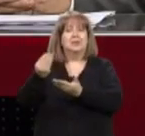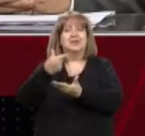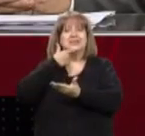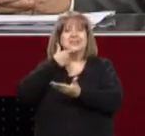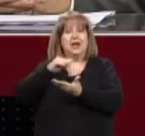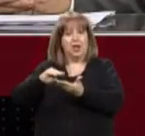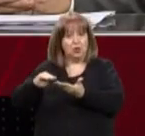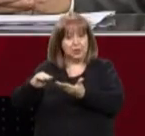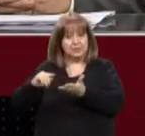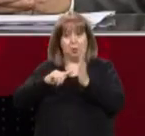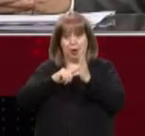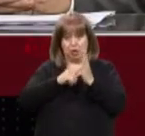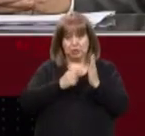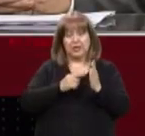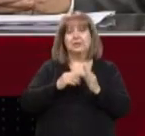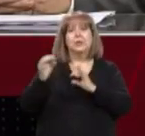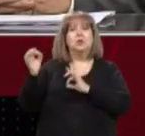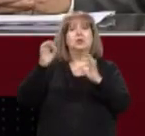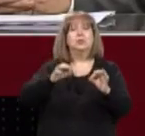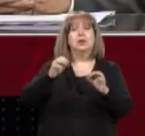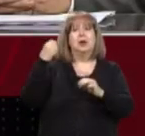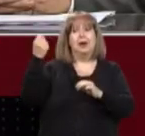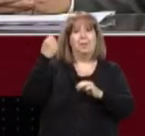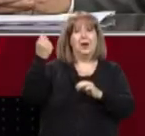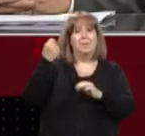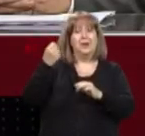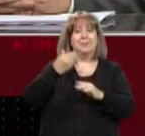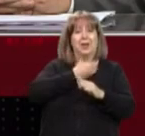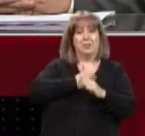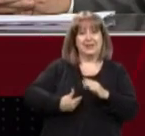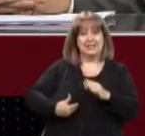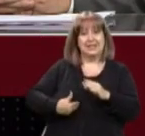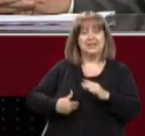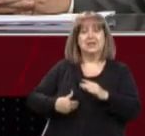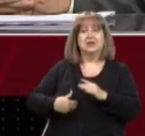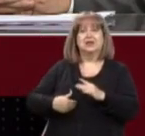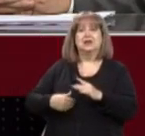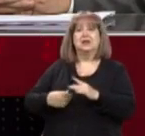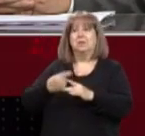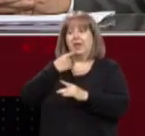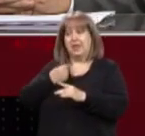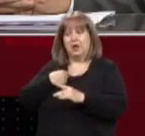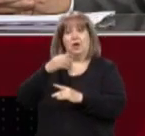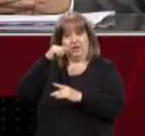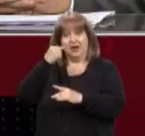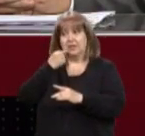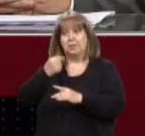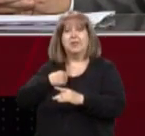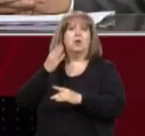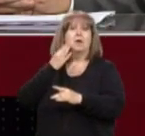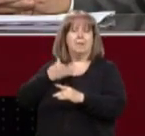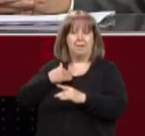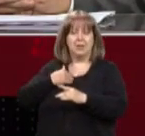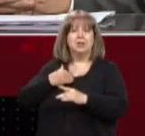bueno, cuando vino aquí a La Pampa General Pico, el presidente me prometió en la cara que la iba a hacer aprobar la ley. Y bueno,